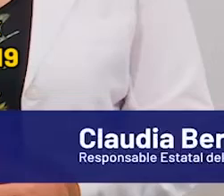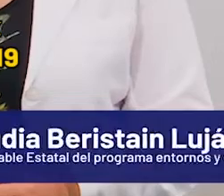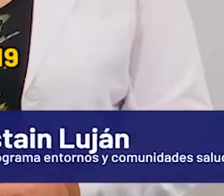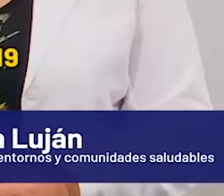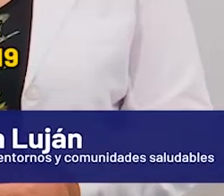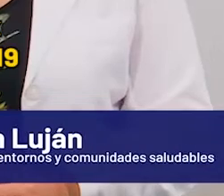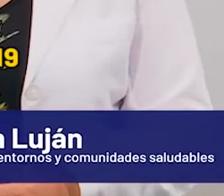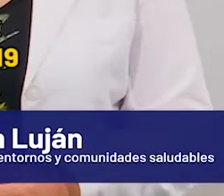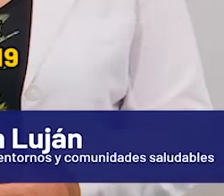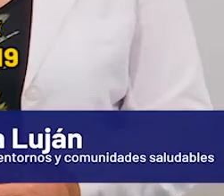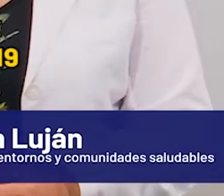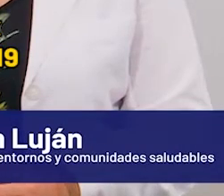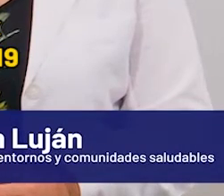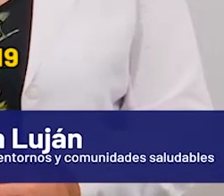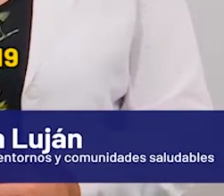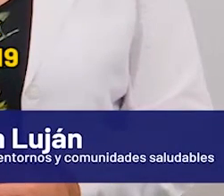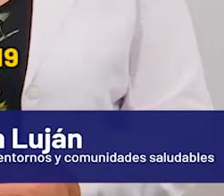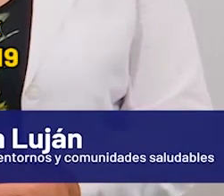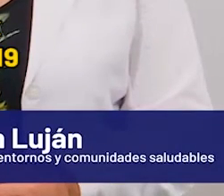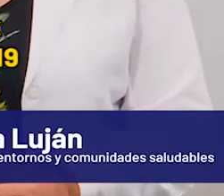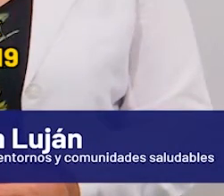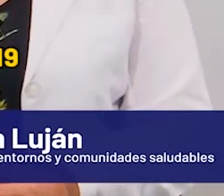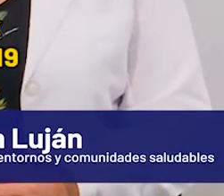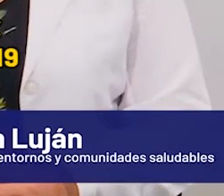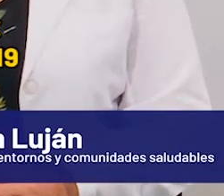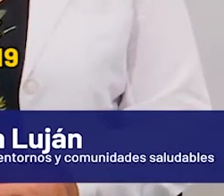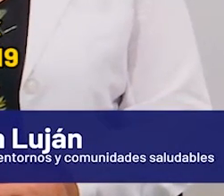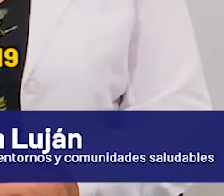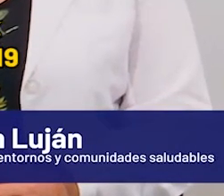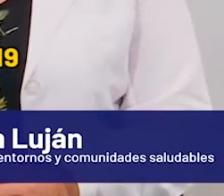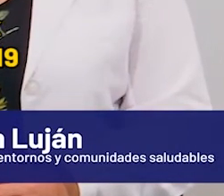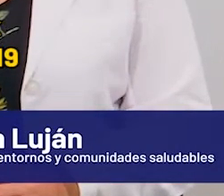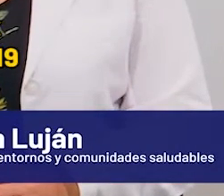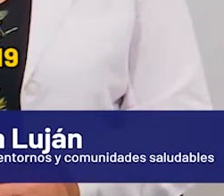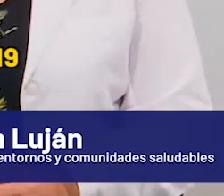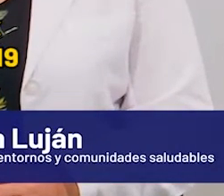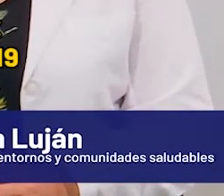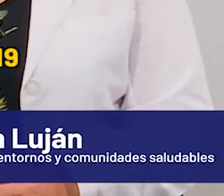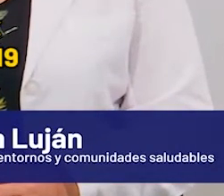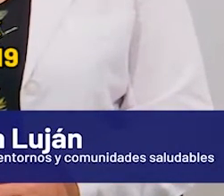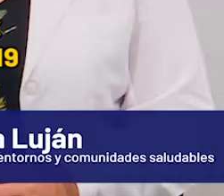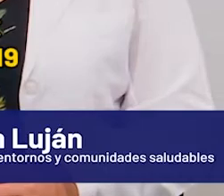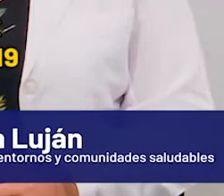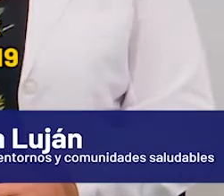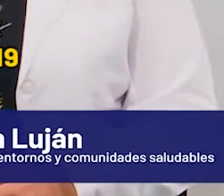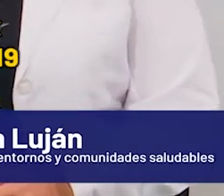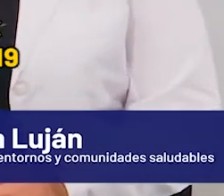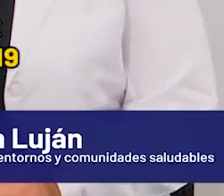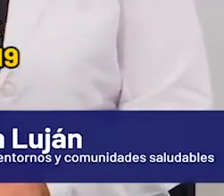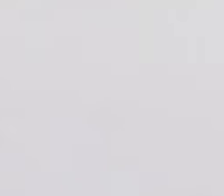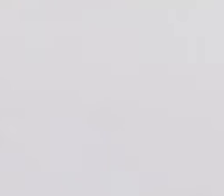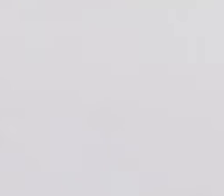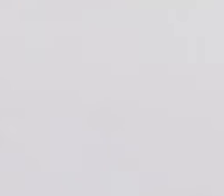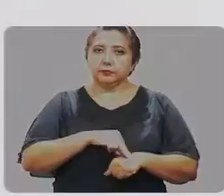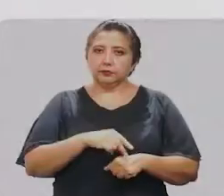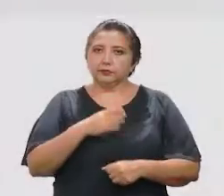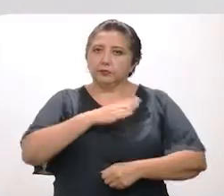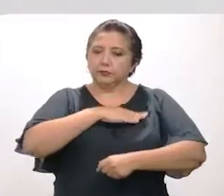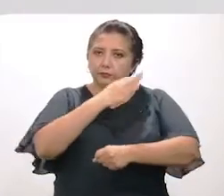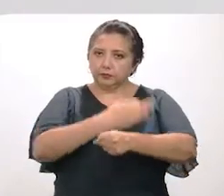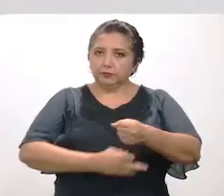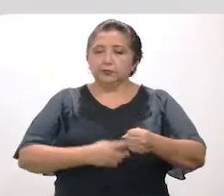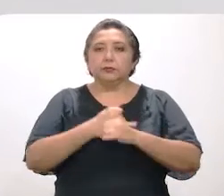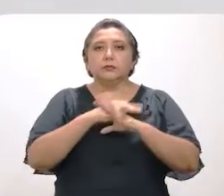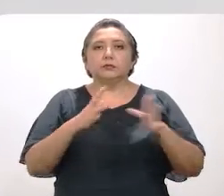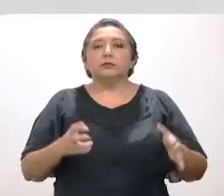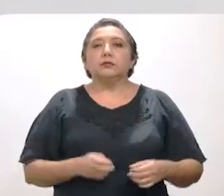Buenas tardes. A continuación, nos permitimos dar el parte médico relacionado con la COVID-19 en el estado de Yucatán. Adelante, doctora. Gracias, doctor. Buenas tardes.